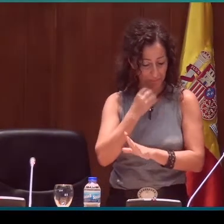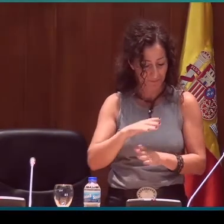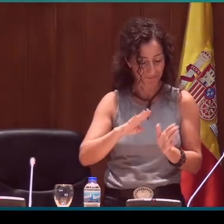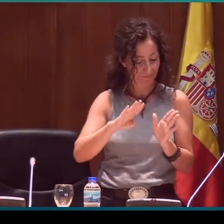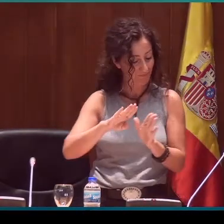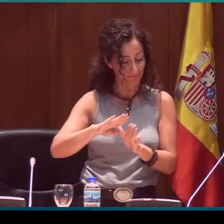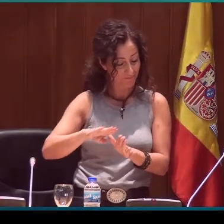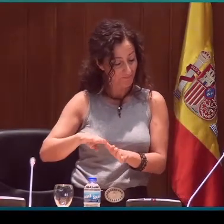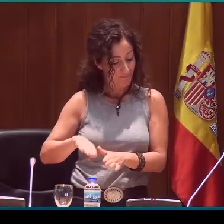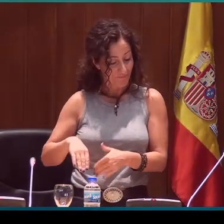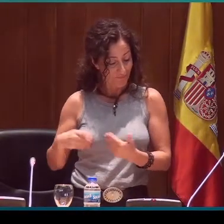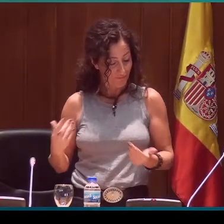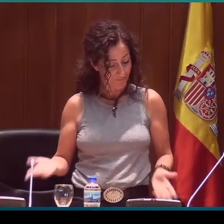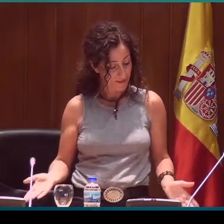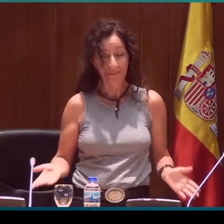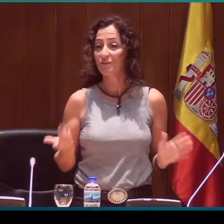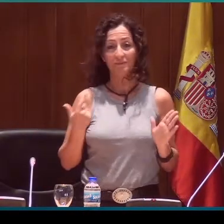signos. Bueno, este es un buen dato.